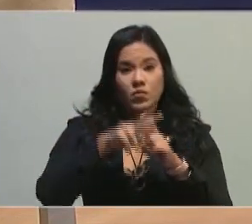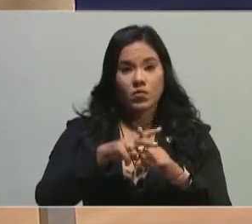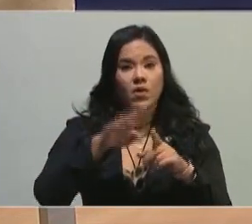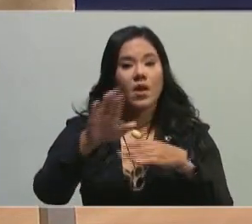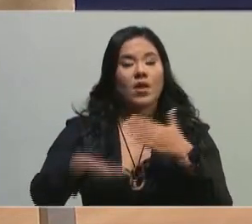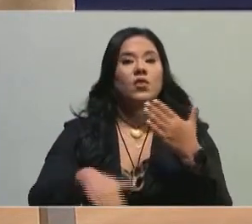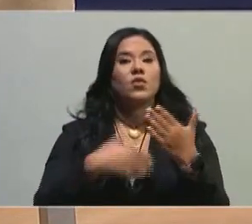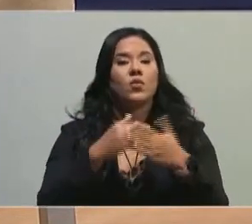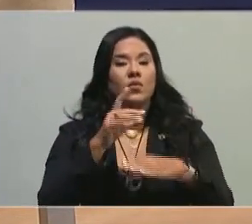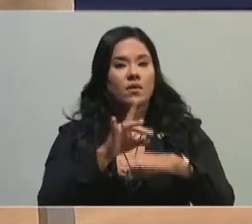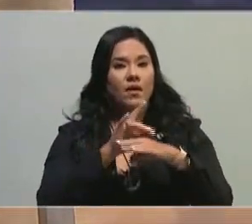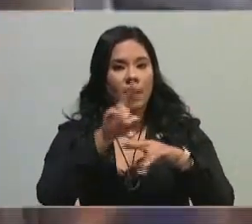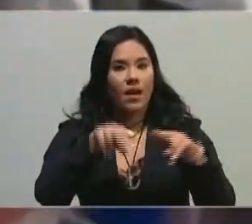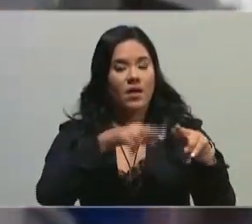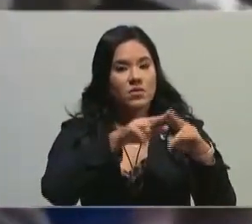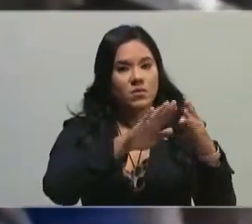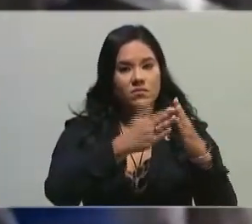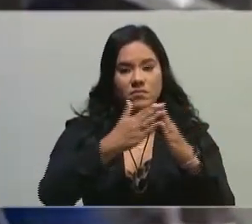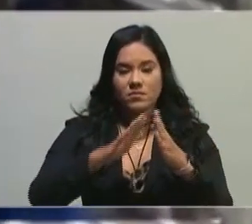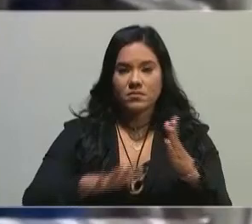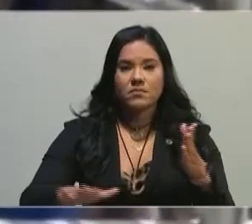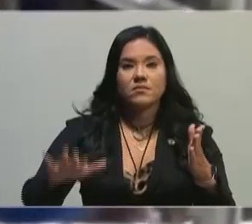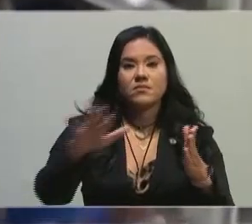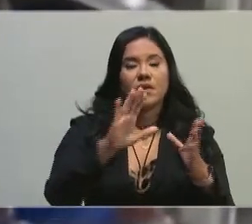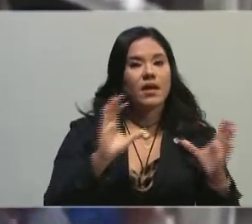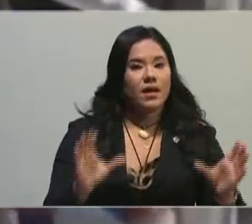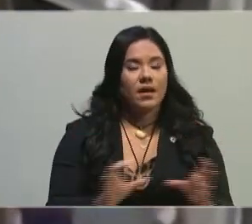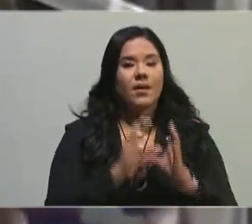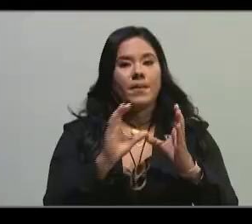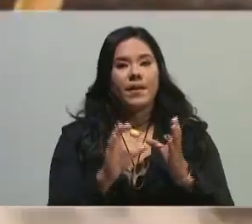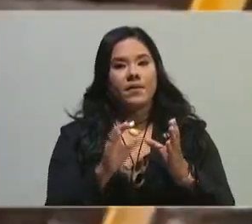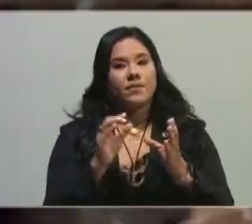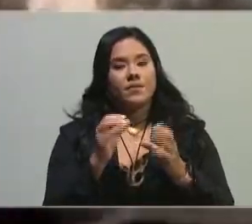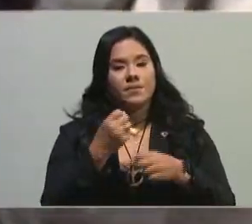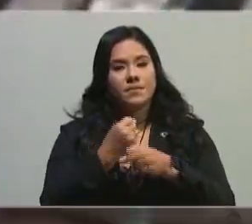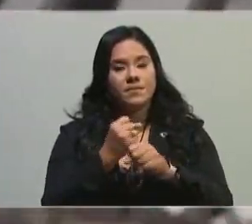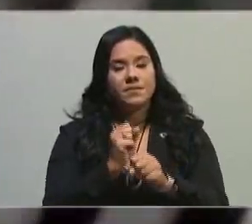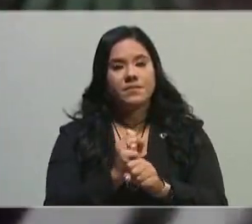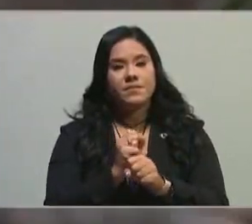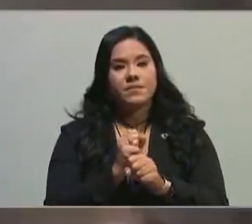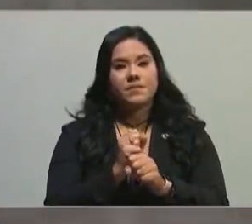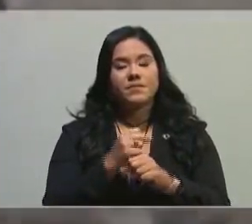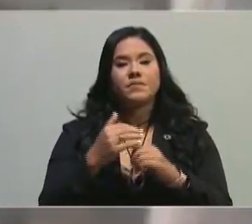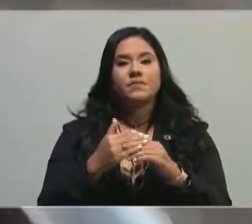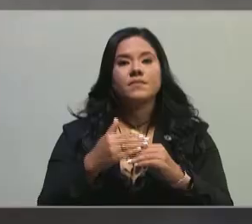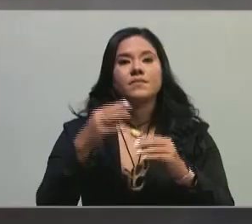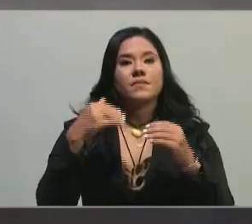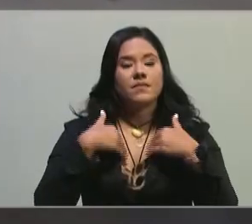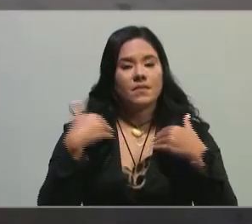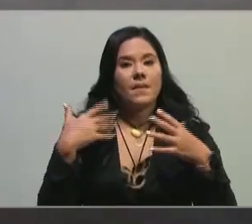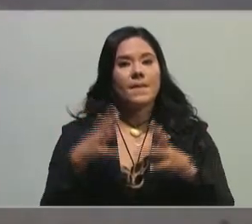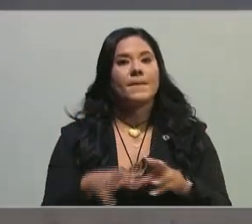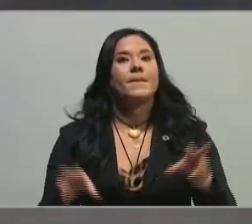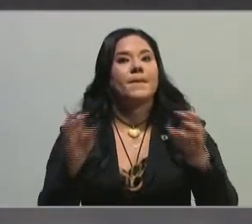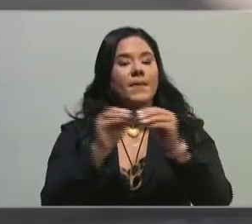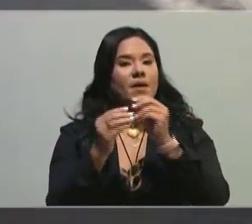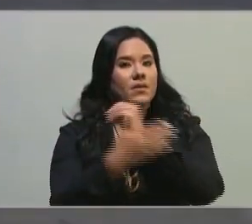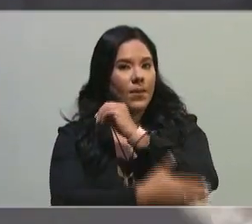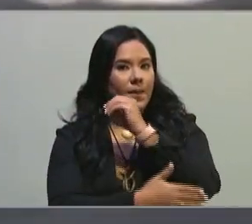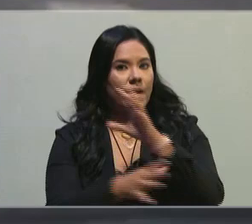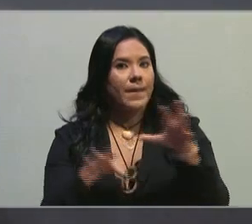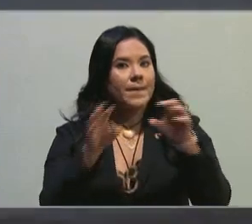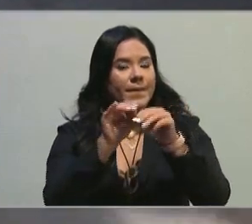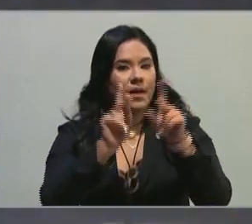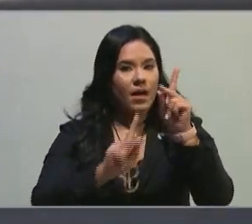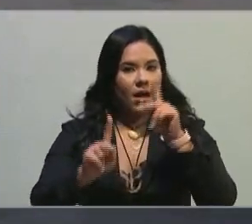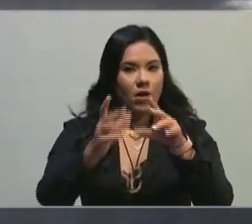territorio nacional porque es una herramienta para tener más seguro nuestro país porque no solamente es